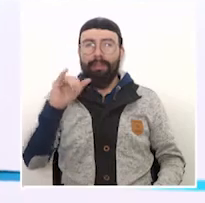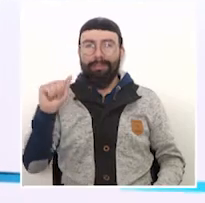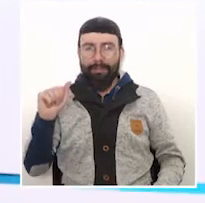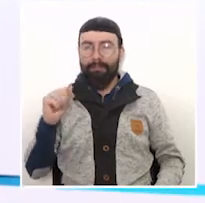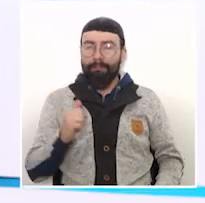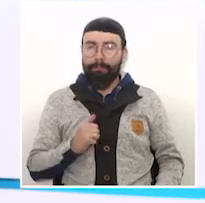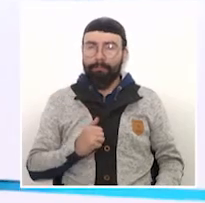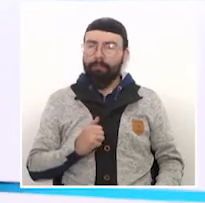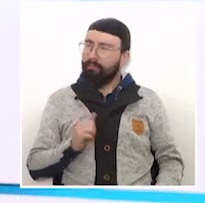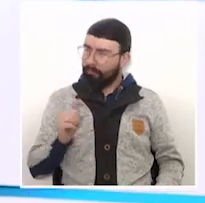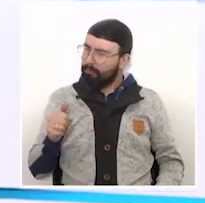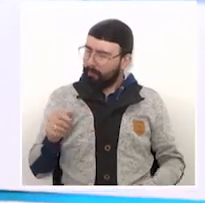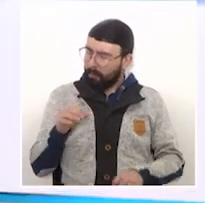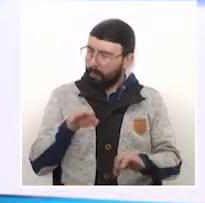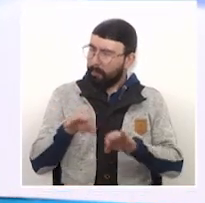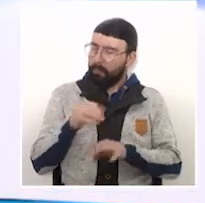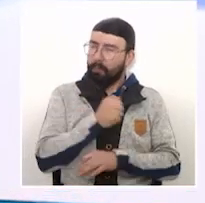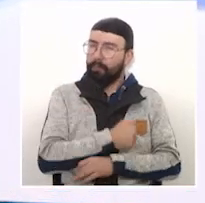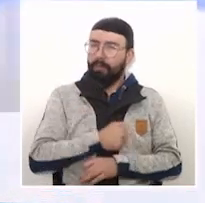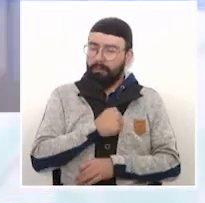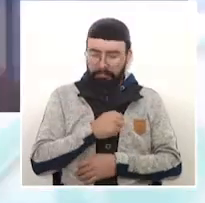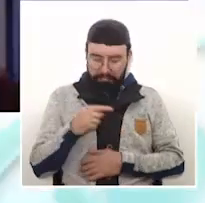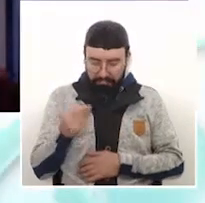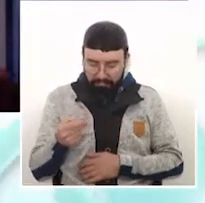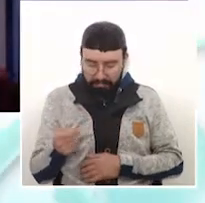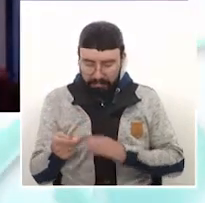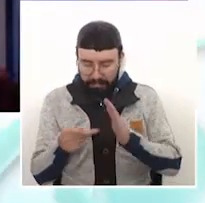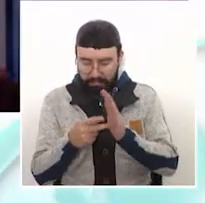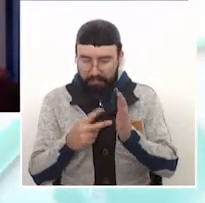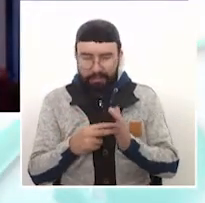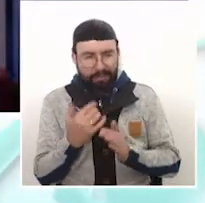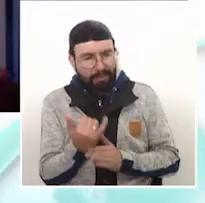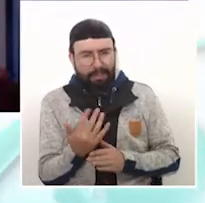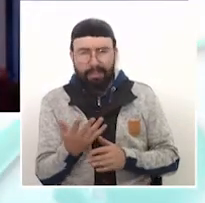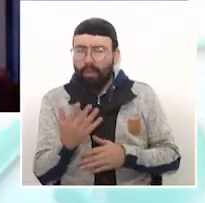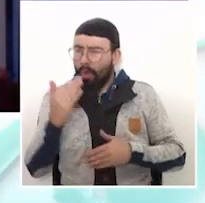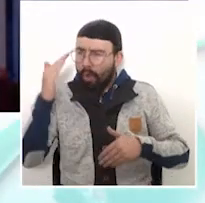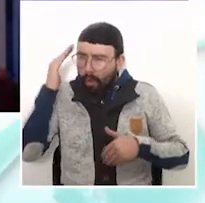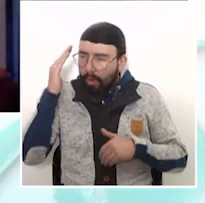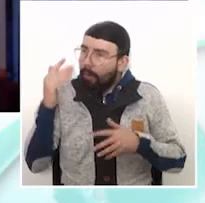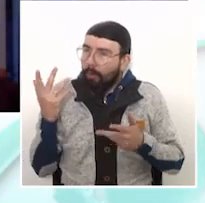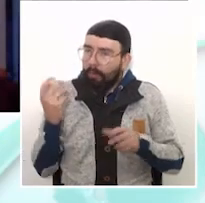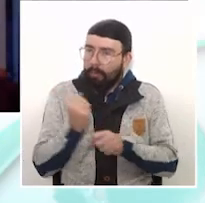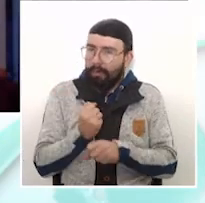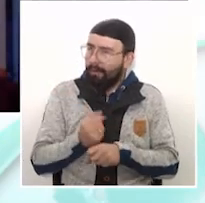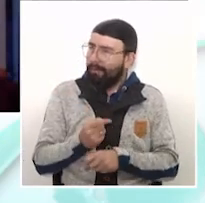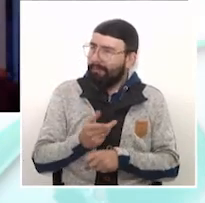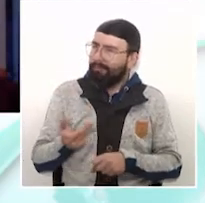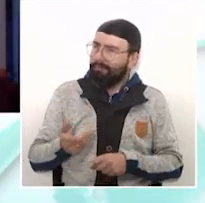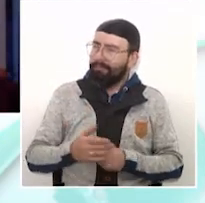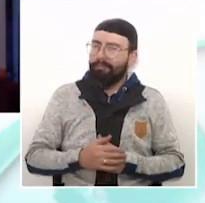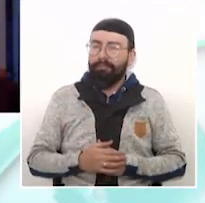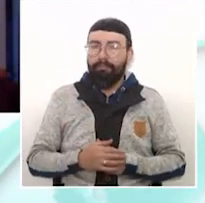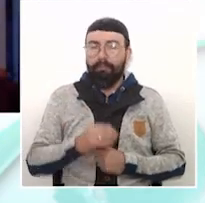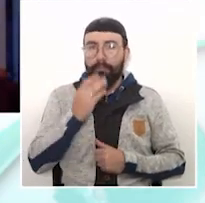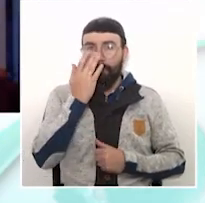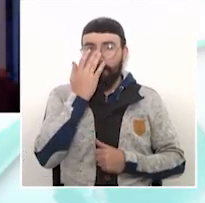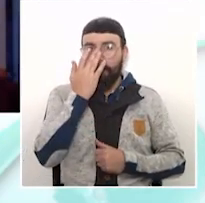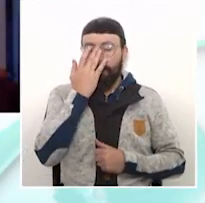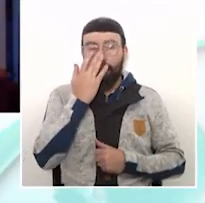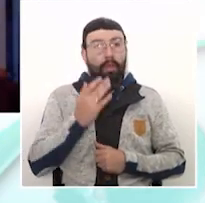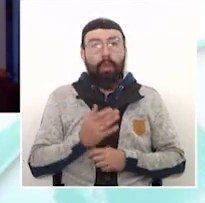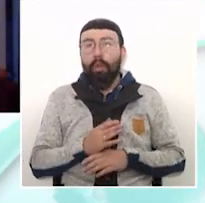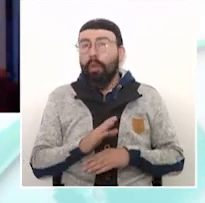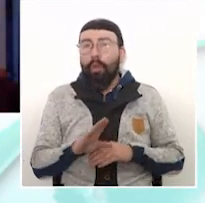que nos expliques mejor qué es esto de la conciencia y cómo podemos trabajar en ella. Todos los